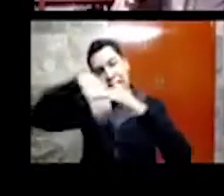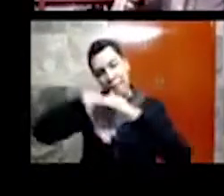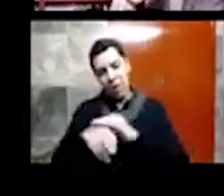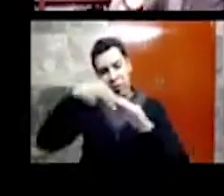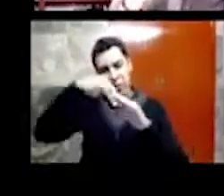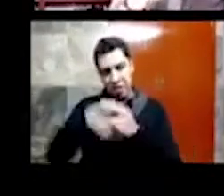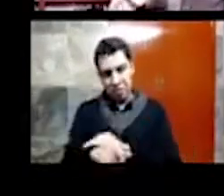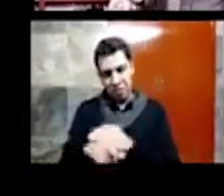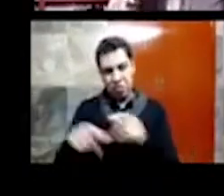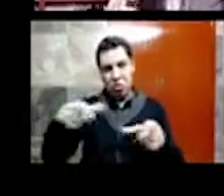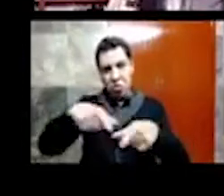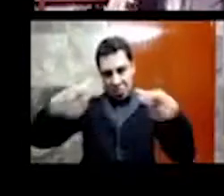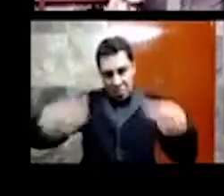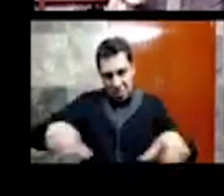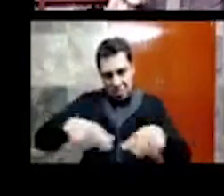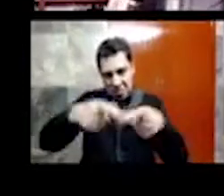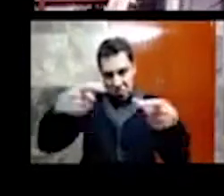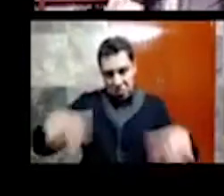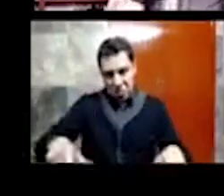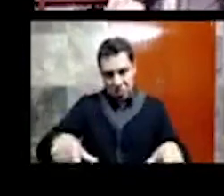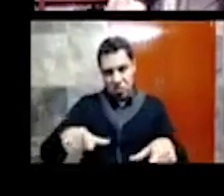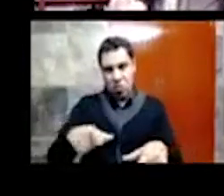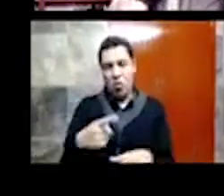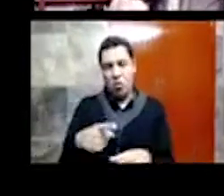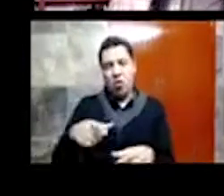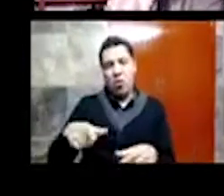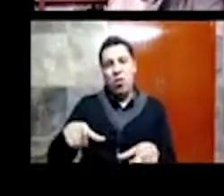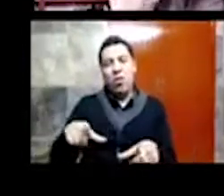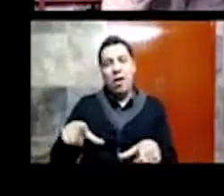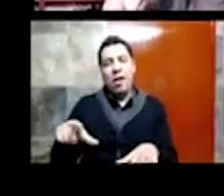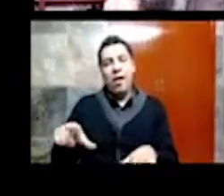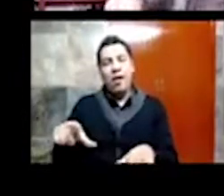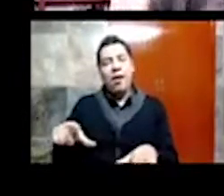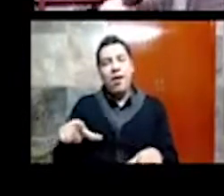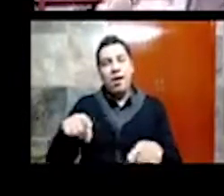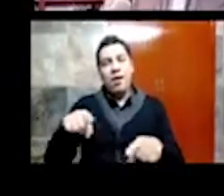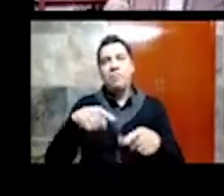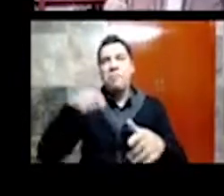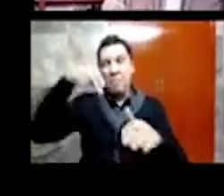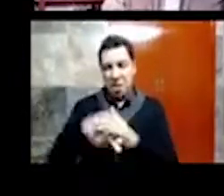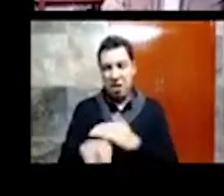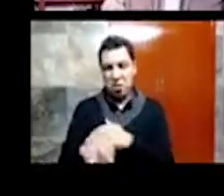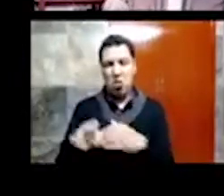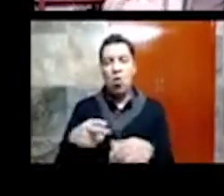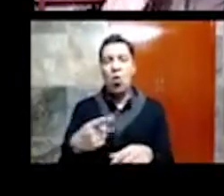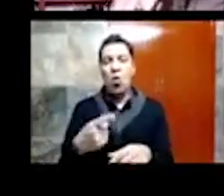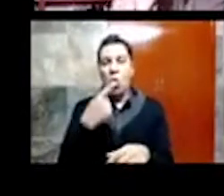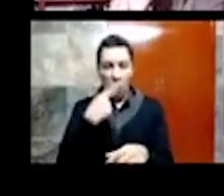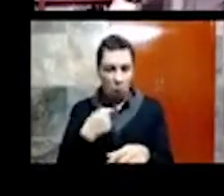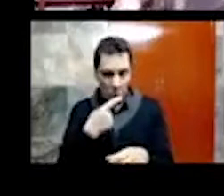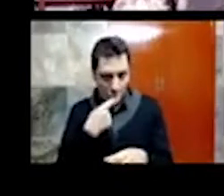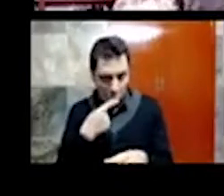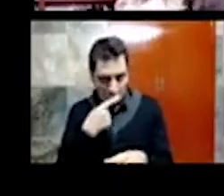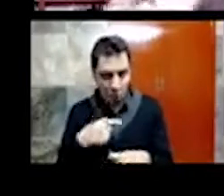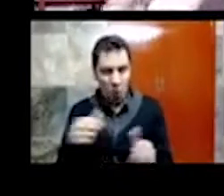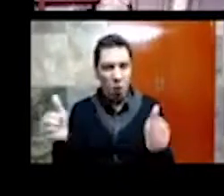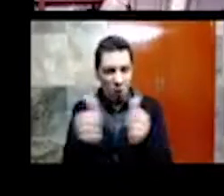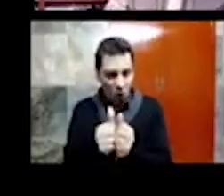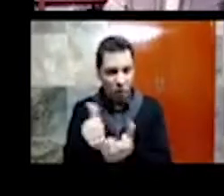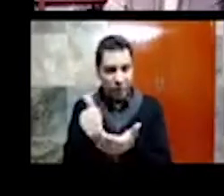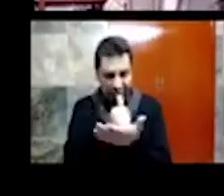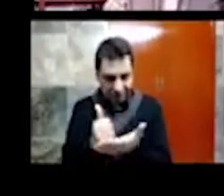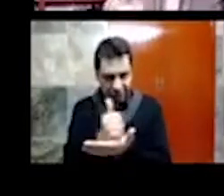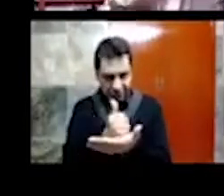una composición muy interesante en lo que a la incorporación de listeles o molduras horizontales se